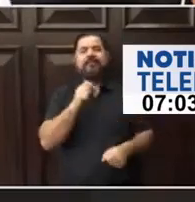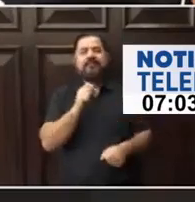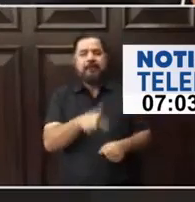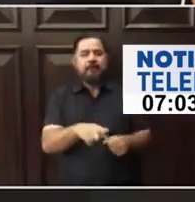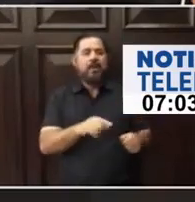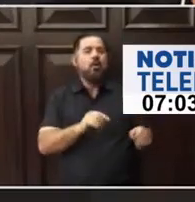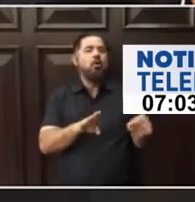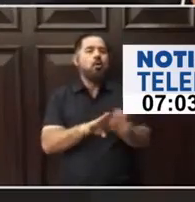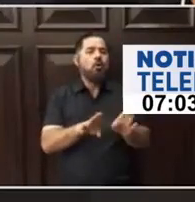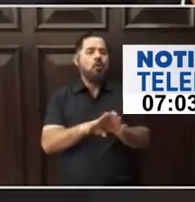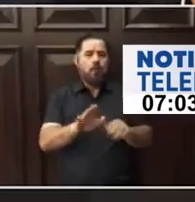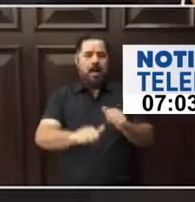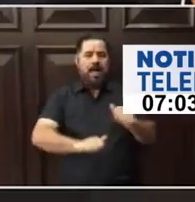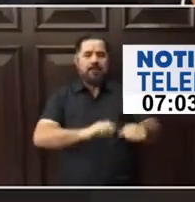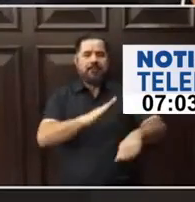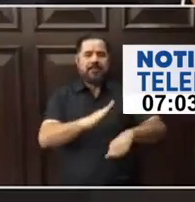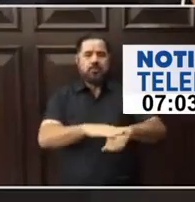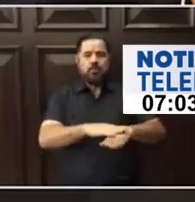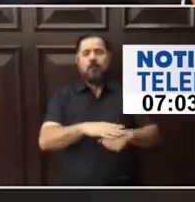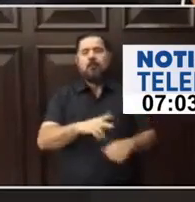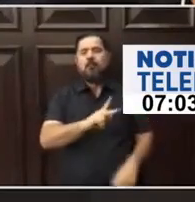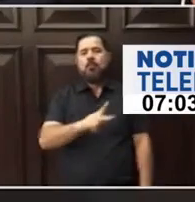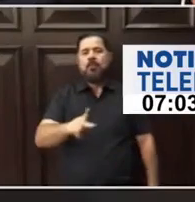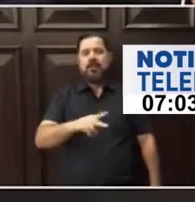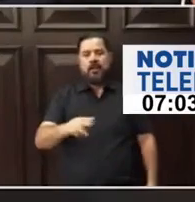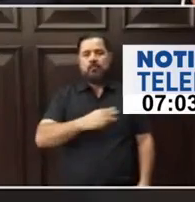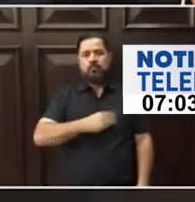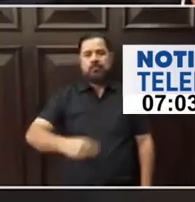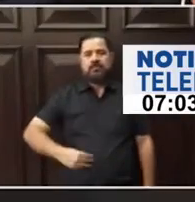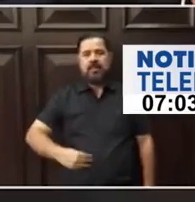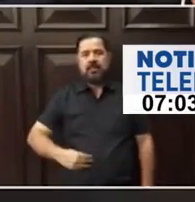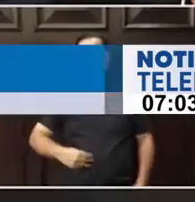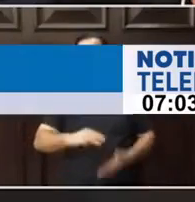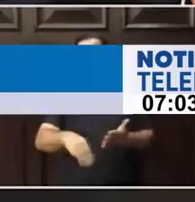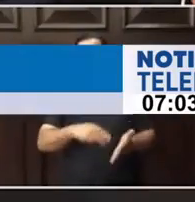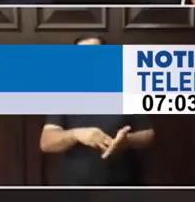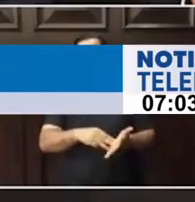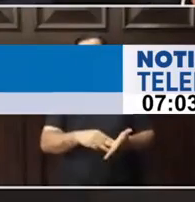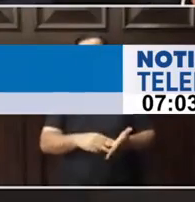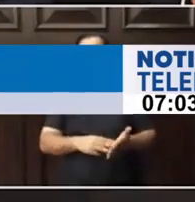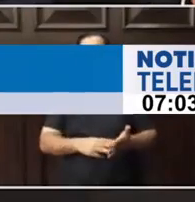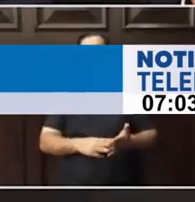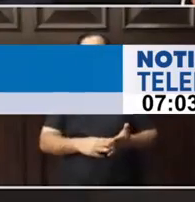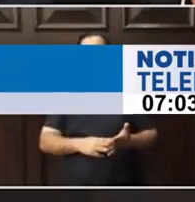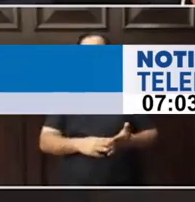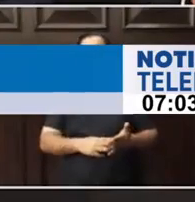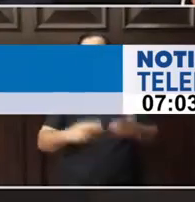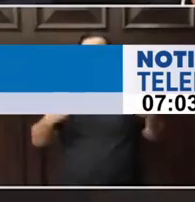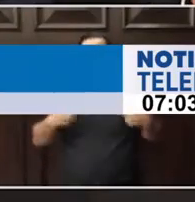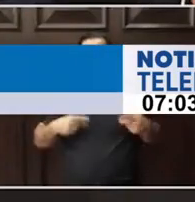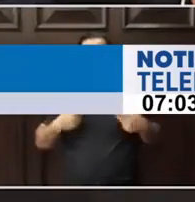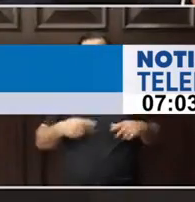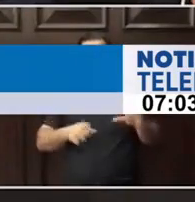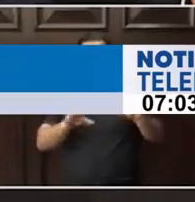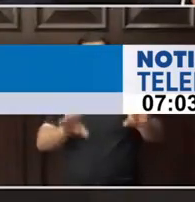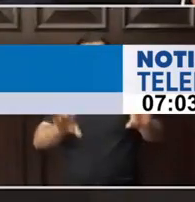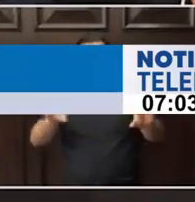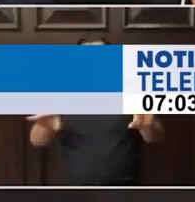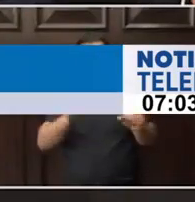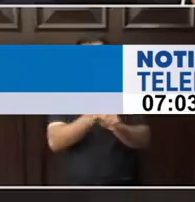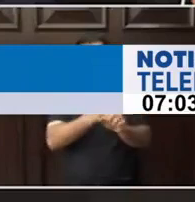la administración pública municipal. En las cuadrillas que integran el informe impreso aquí